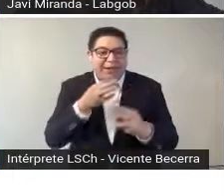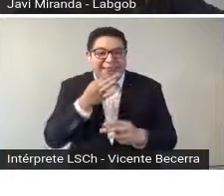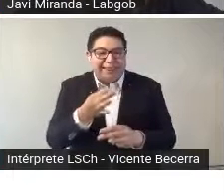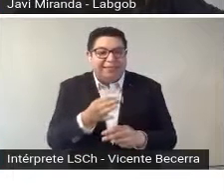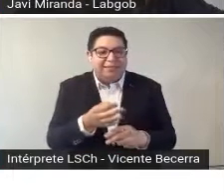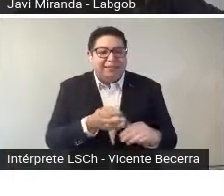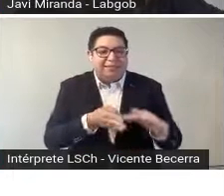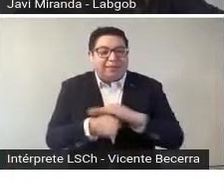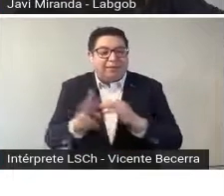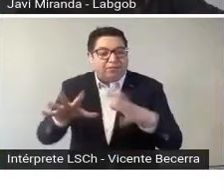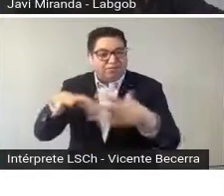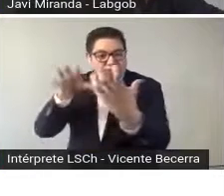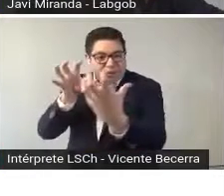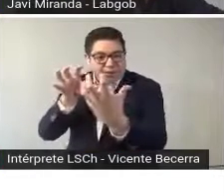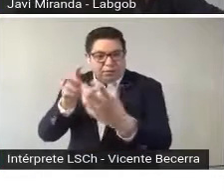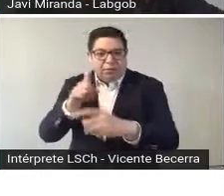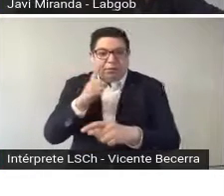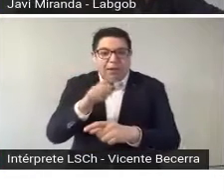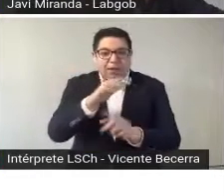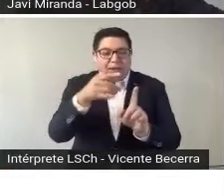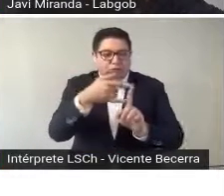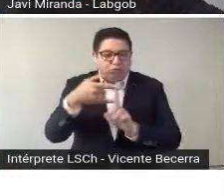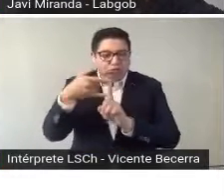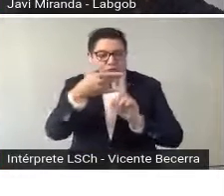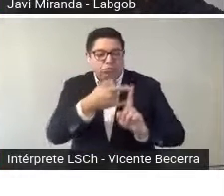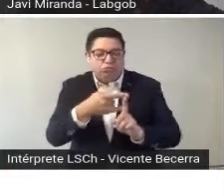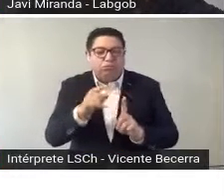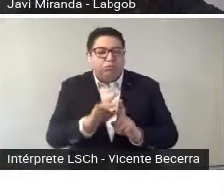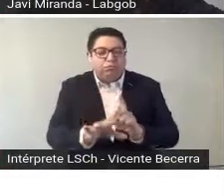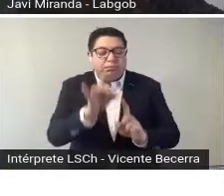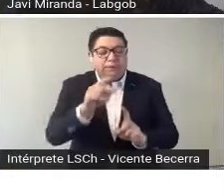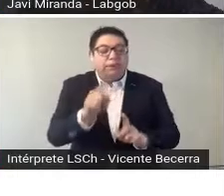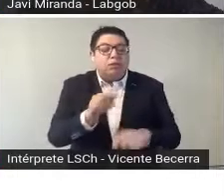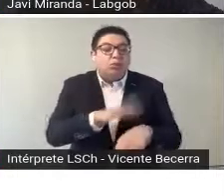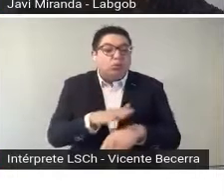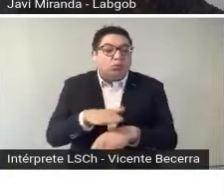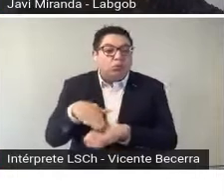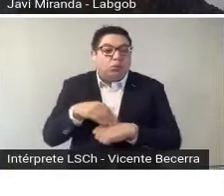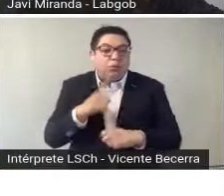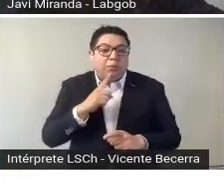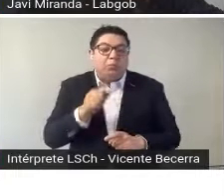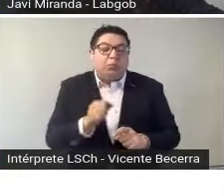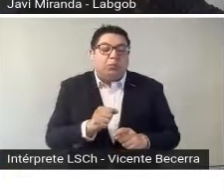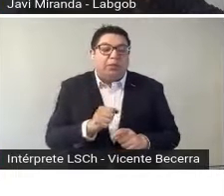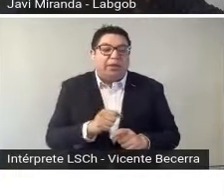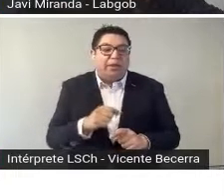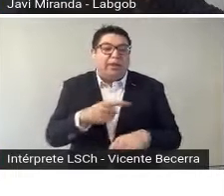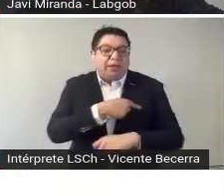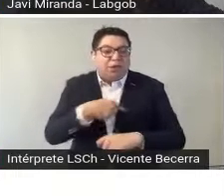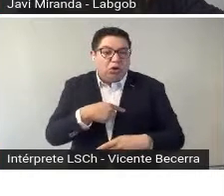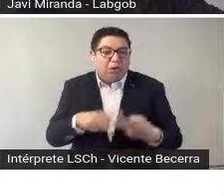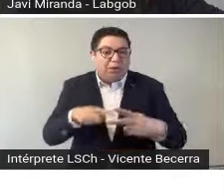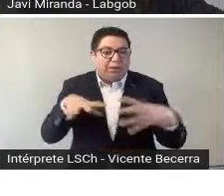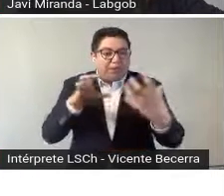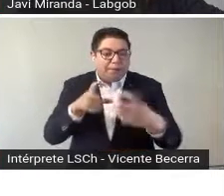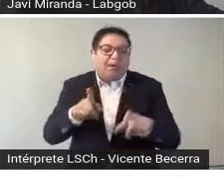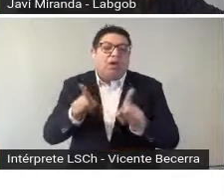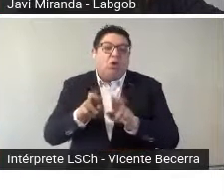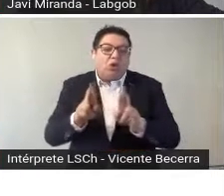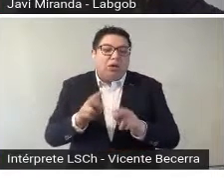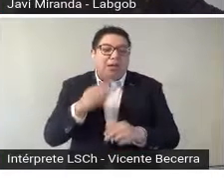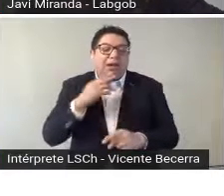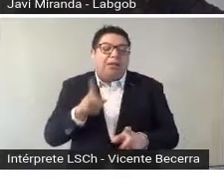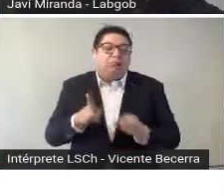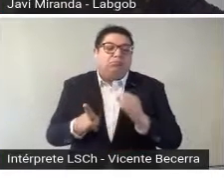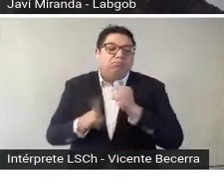acceder a la videollamada, a Zoom. Entonces les recomendamos que utilicen el nombre y la cámara e intenten mantener también el micrófono